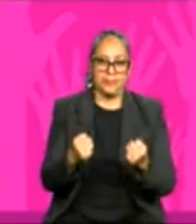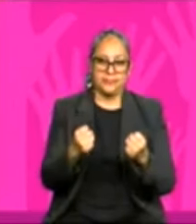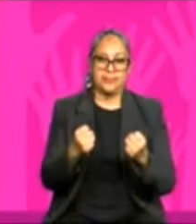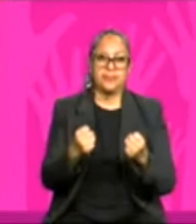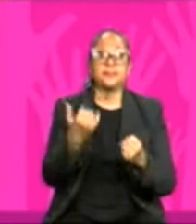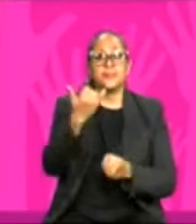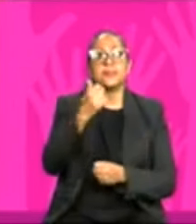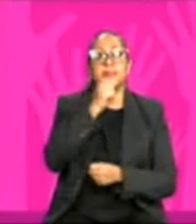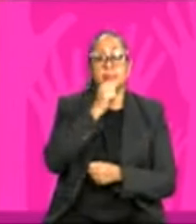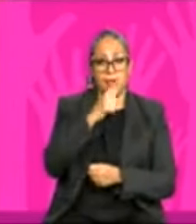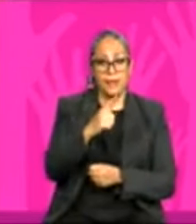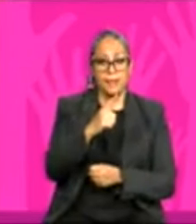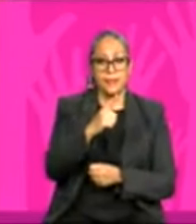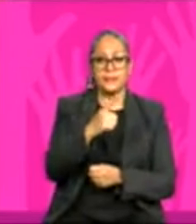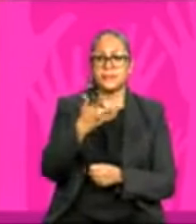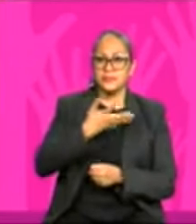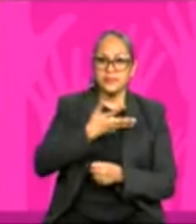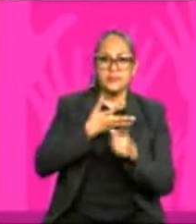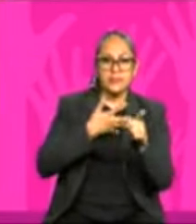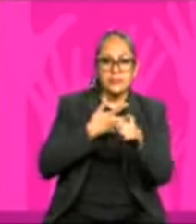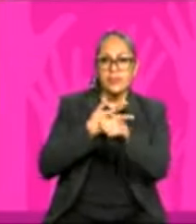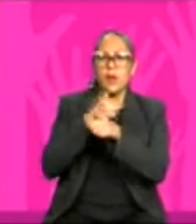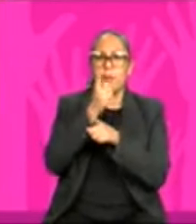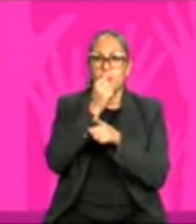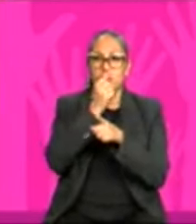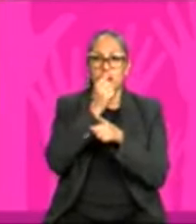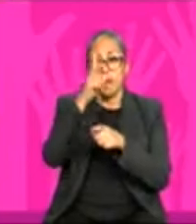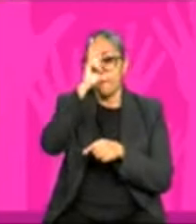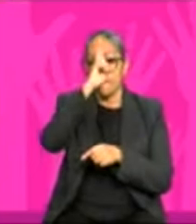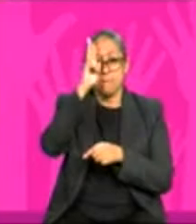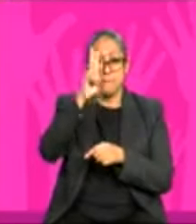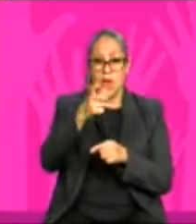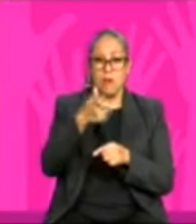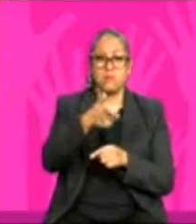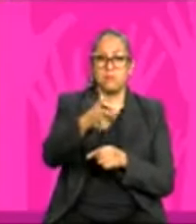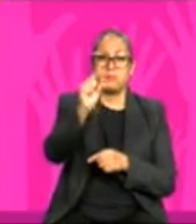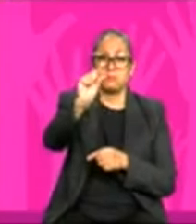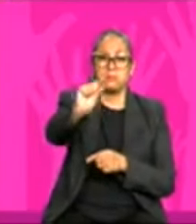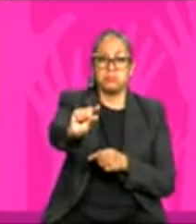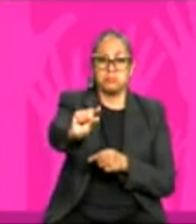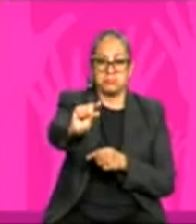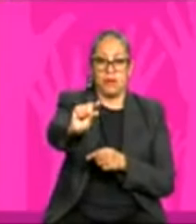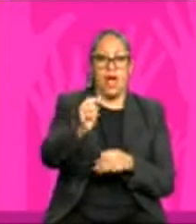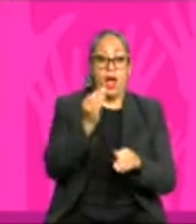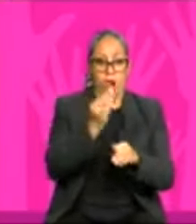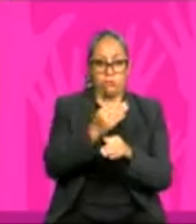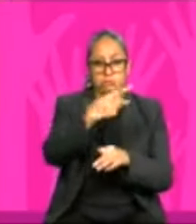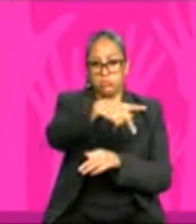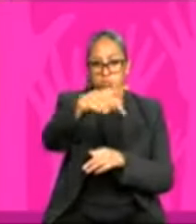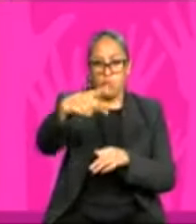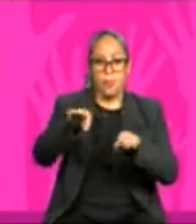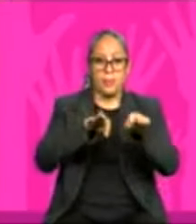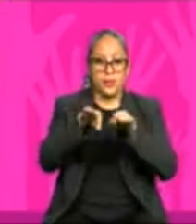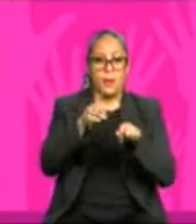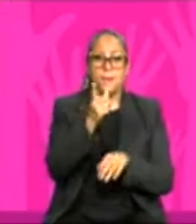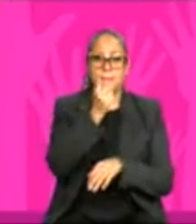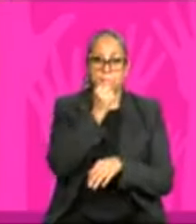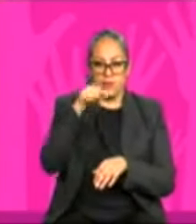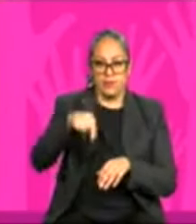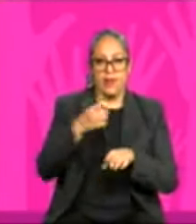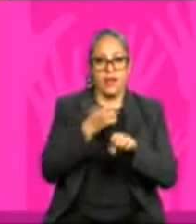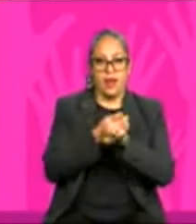tiempo tengamos a las policías peor pagadas del país. Las actuales condiciones de trabajo de los policías